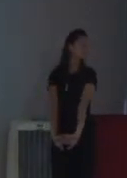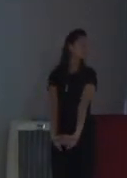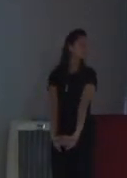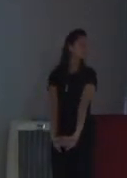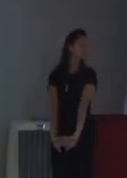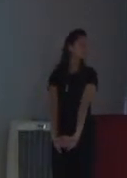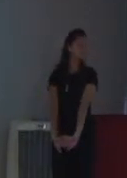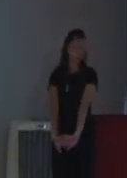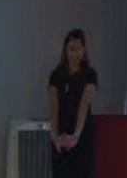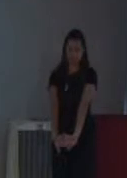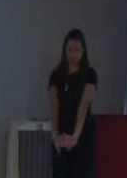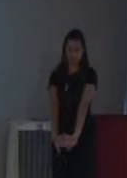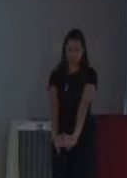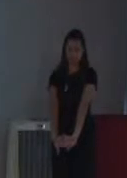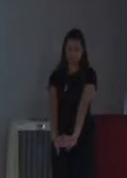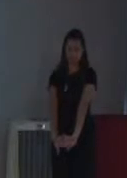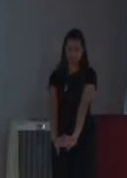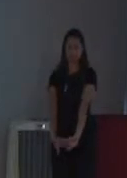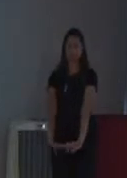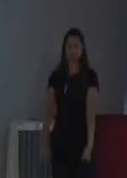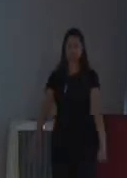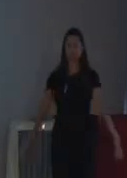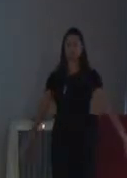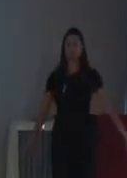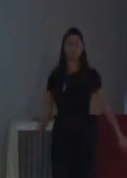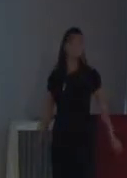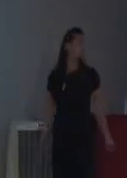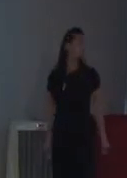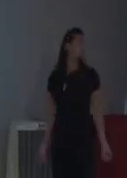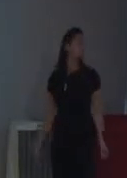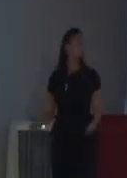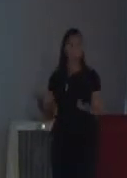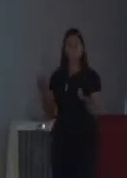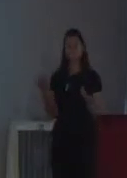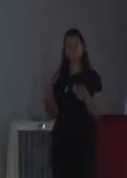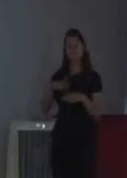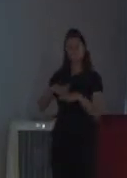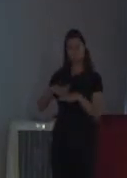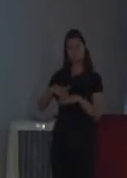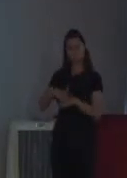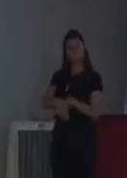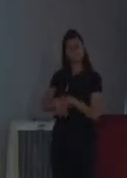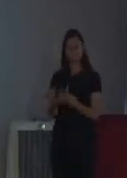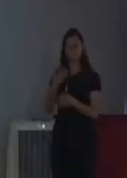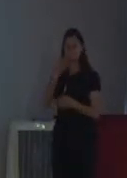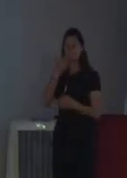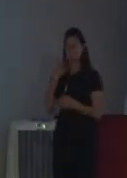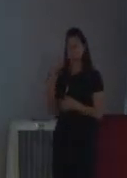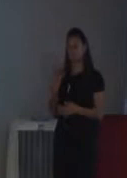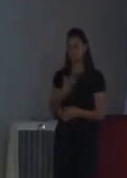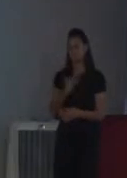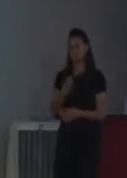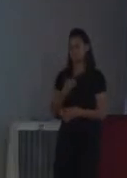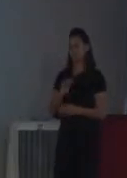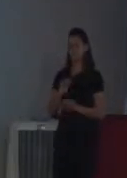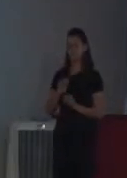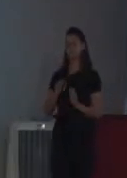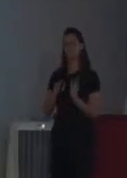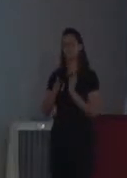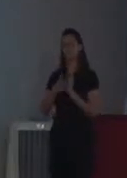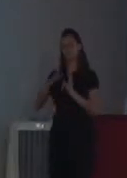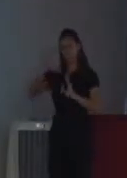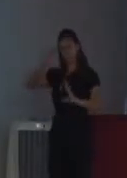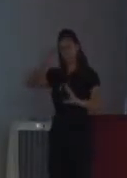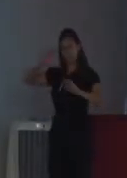el hecho de que nosotros ratifiquemos un convenio internacional y en su